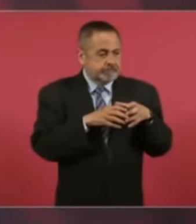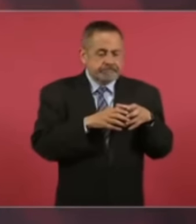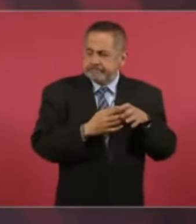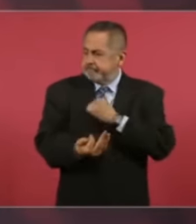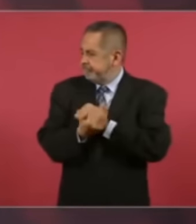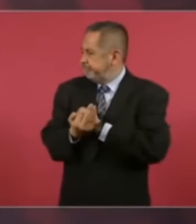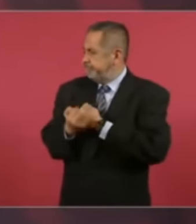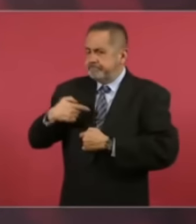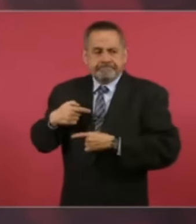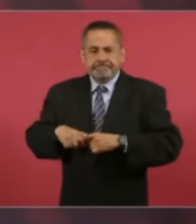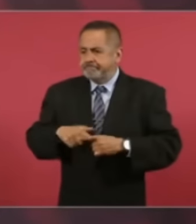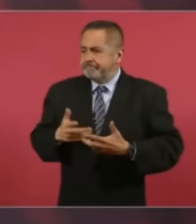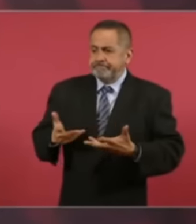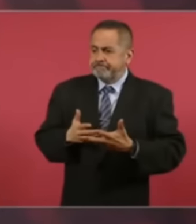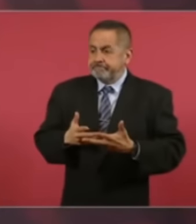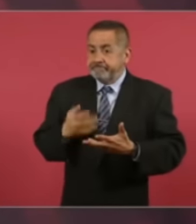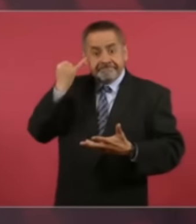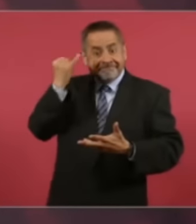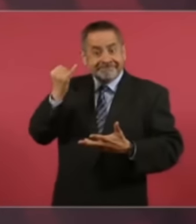protegerse.